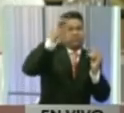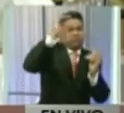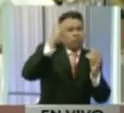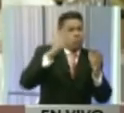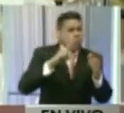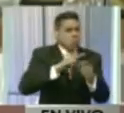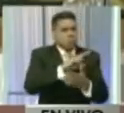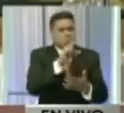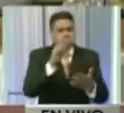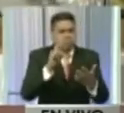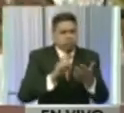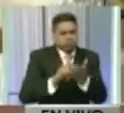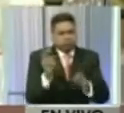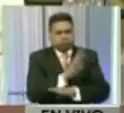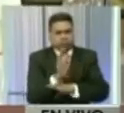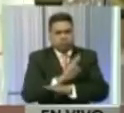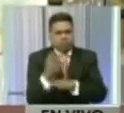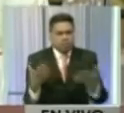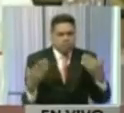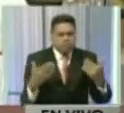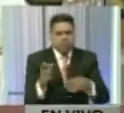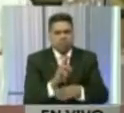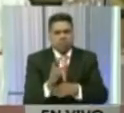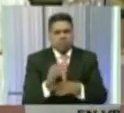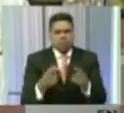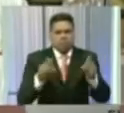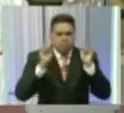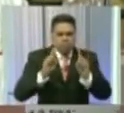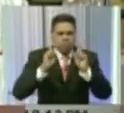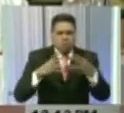ellos. Y un día Chávez nos dijo en el gabinete, yo era ministro,